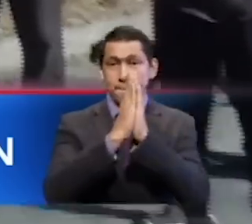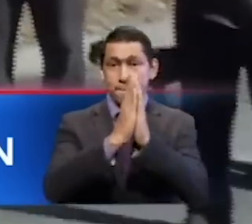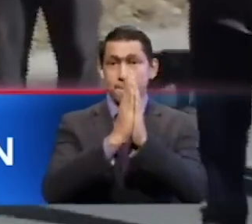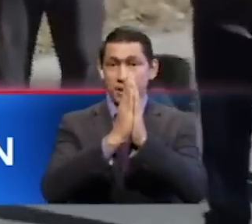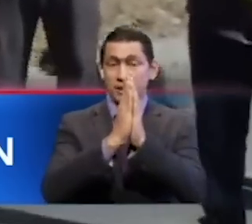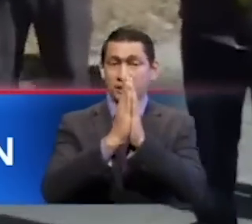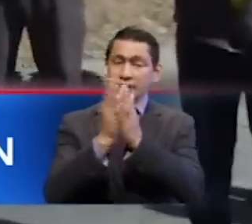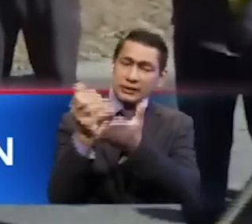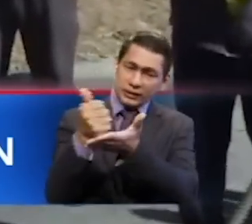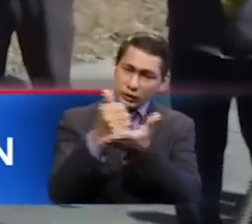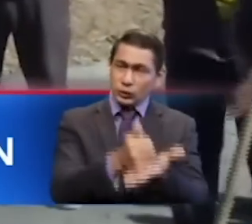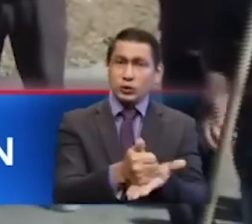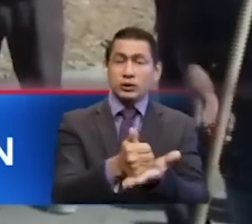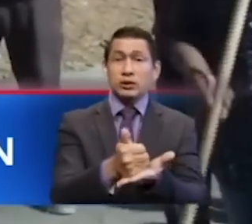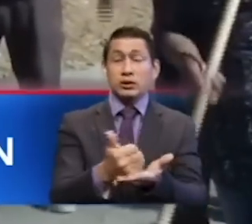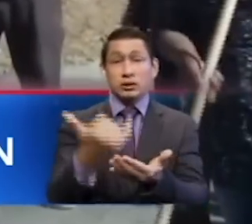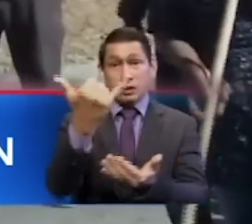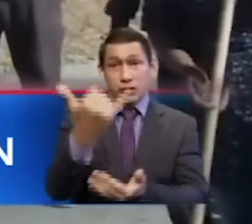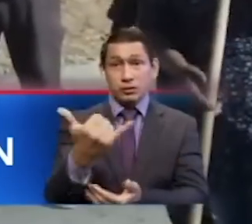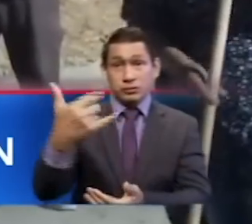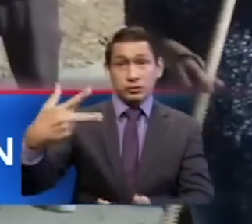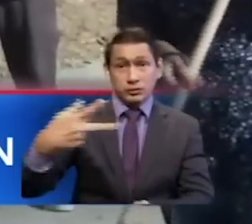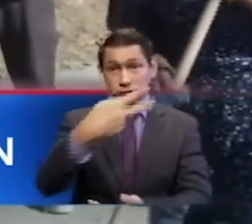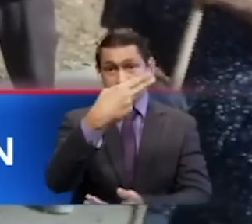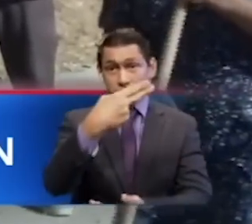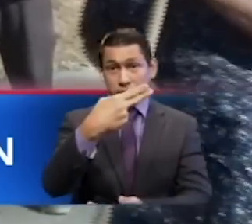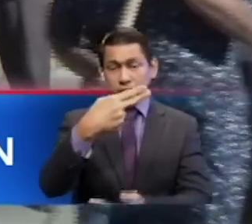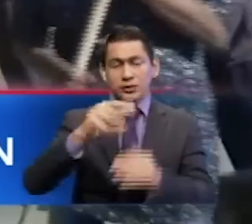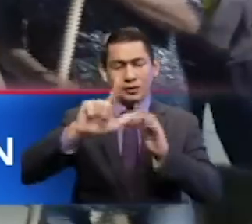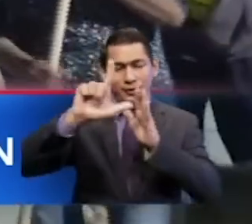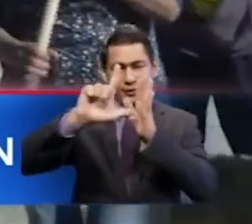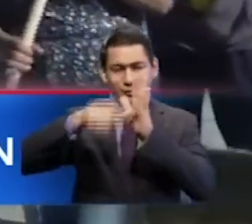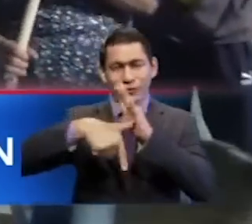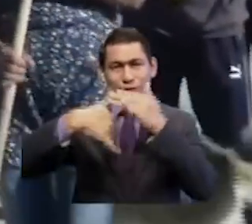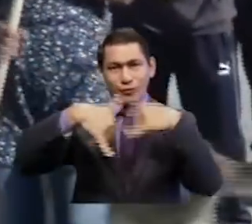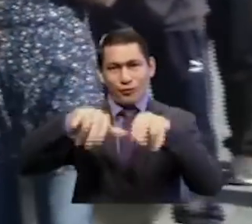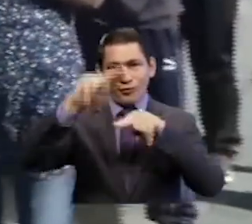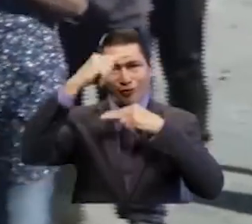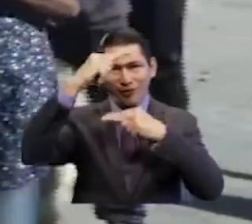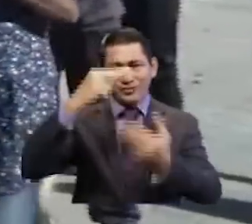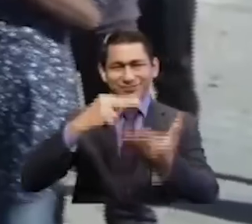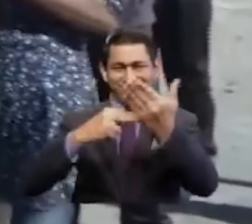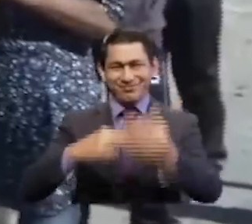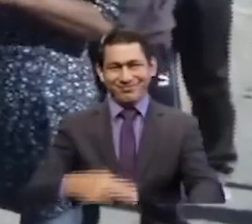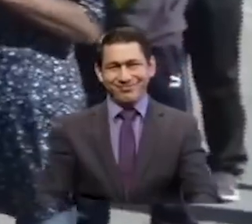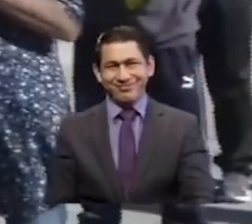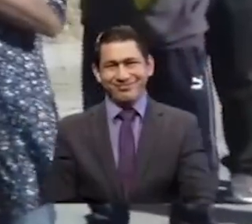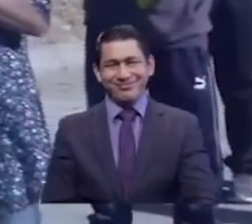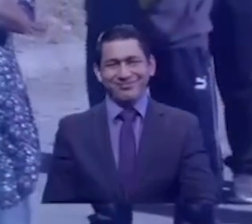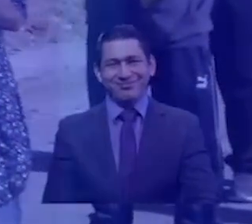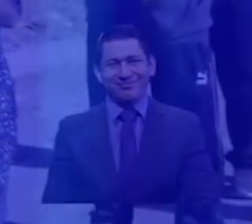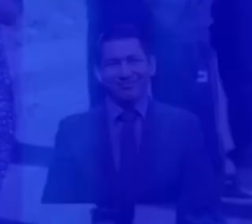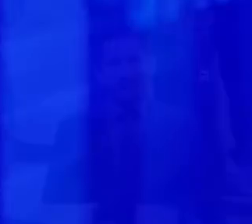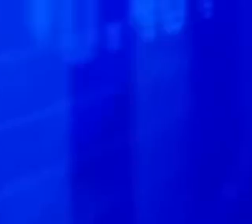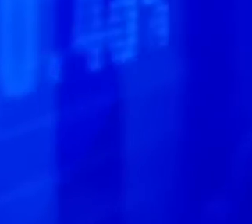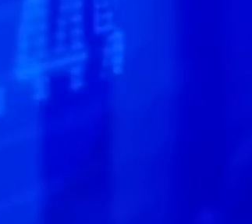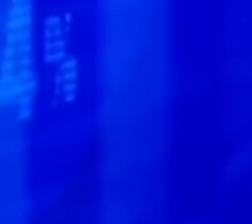seguridad. Nosotros nos vamos a un corte comercial, pero siga en la sintonía de TC Televisión.